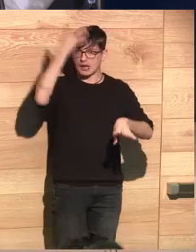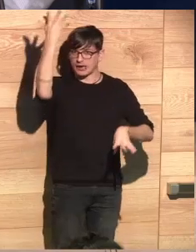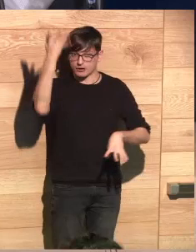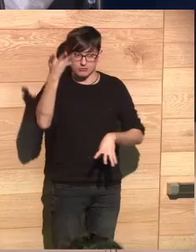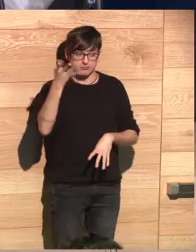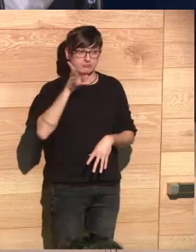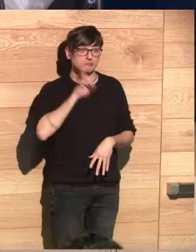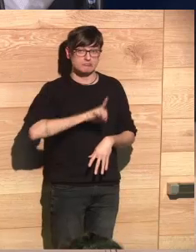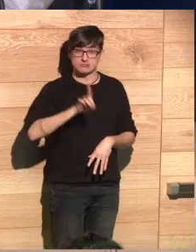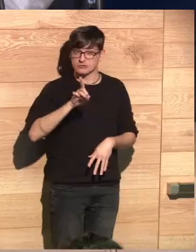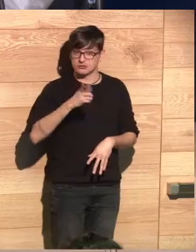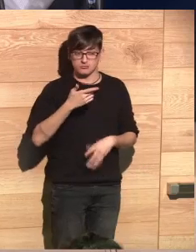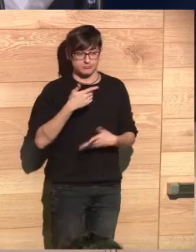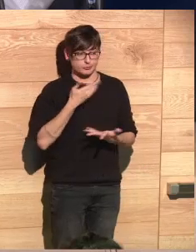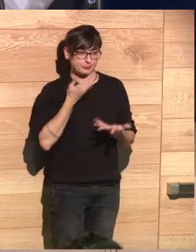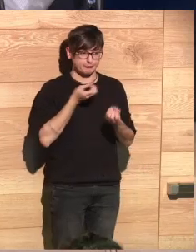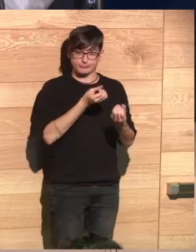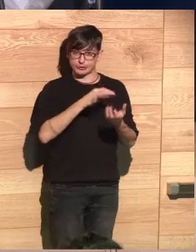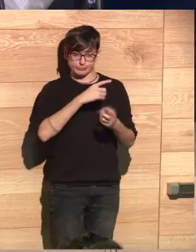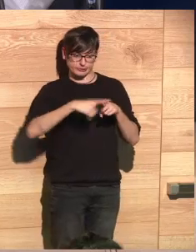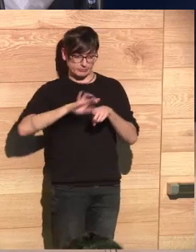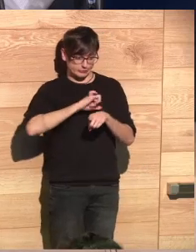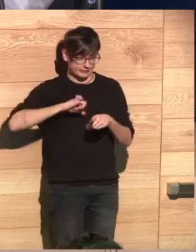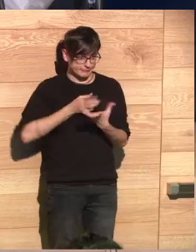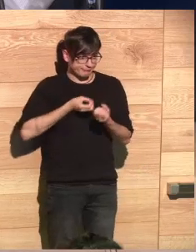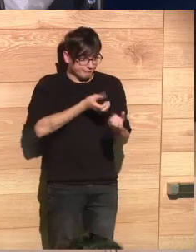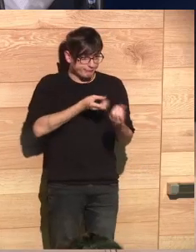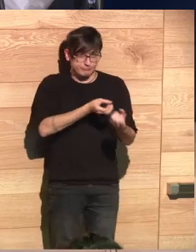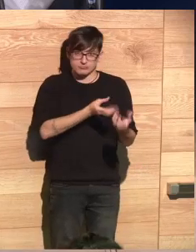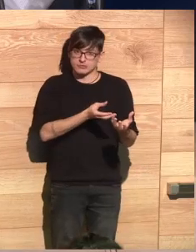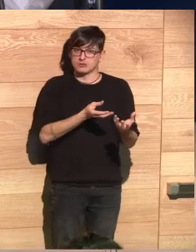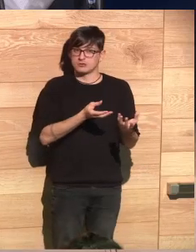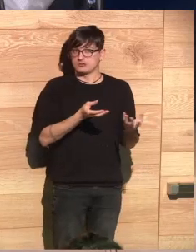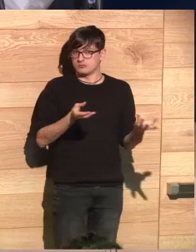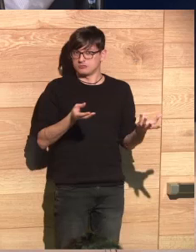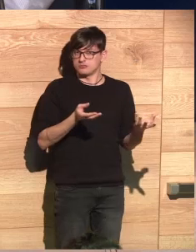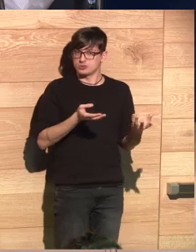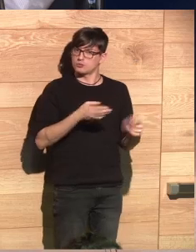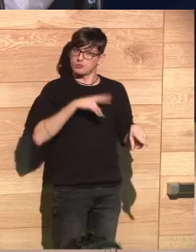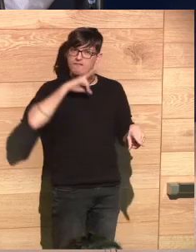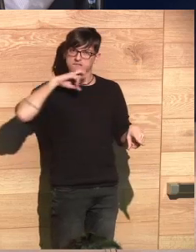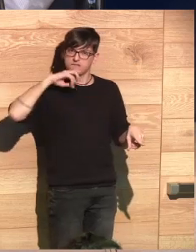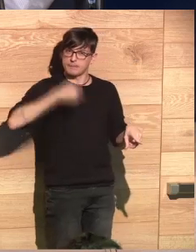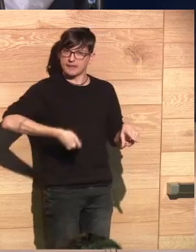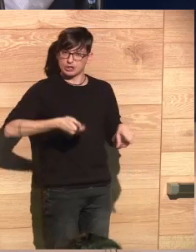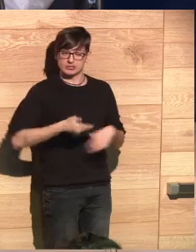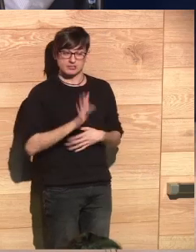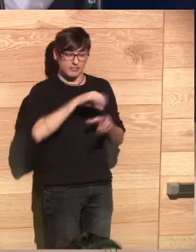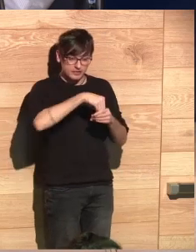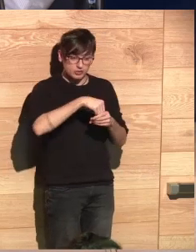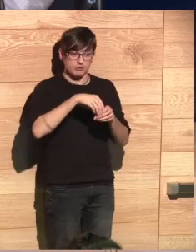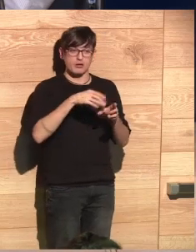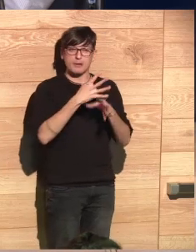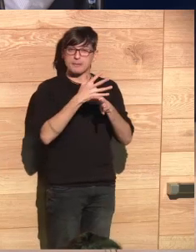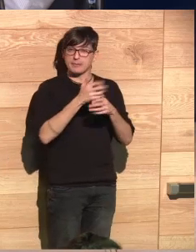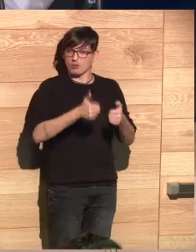imaginario, estás diciendo un montón de cosas sobre ti que son valiosas, ¿no? Es decir, que dentro del videojuego,